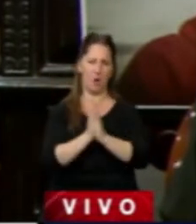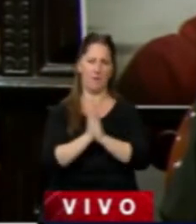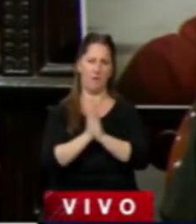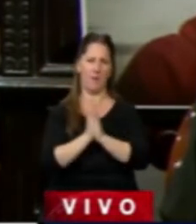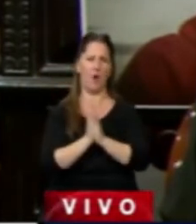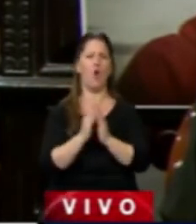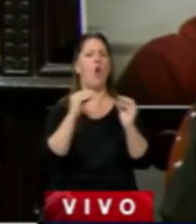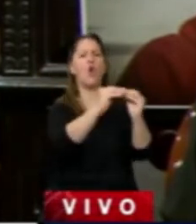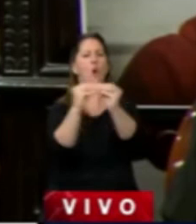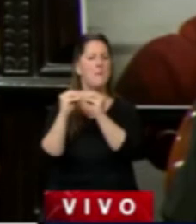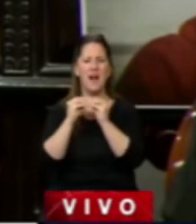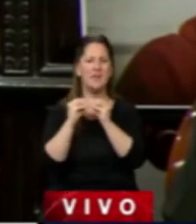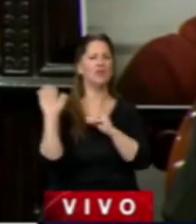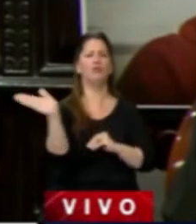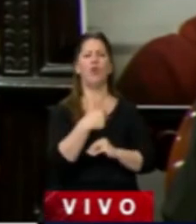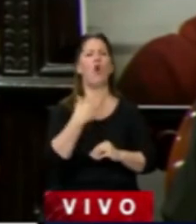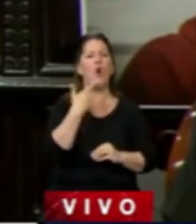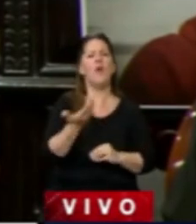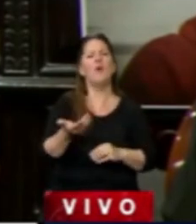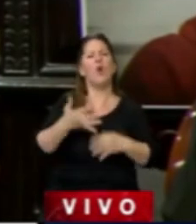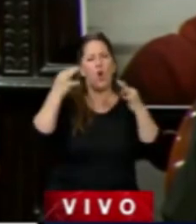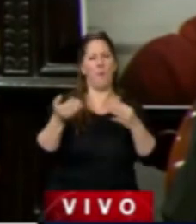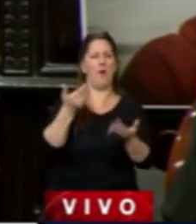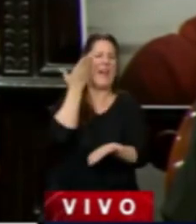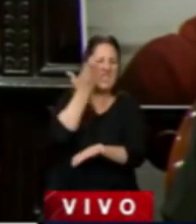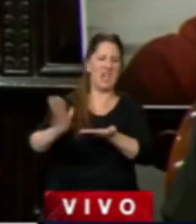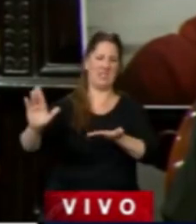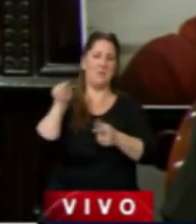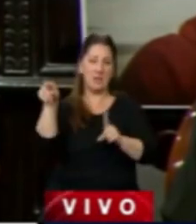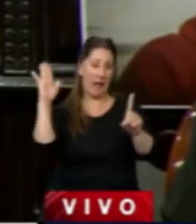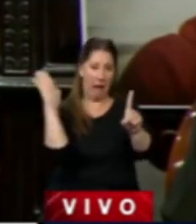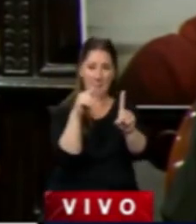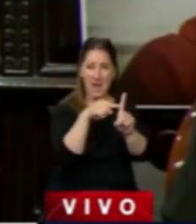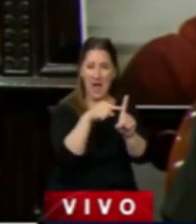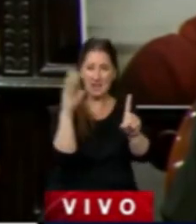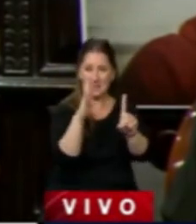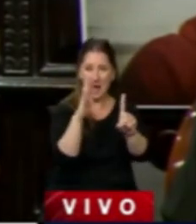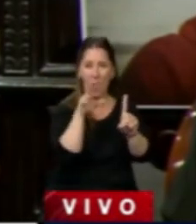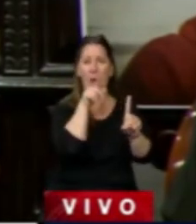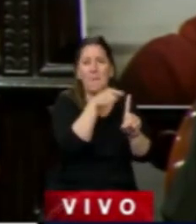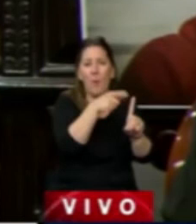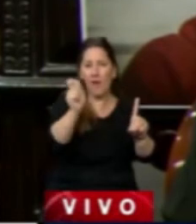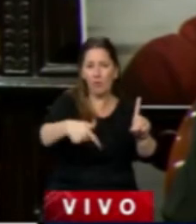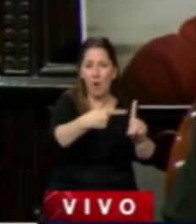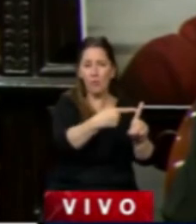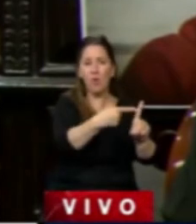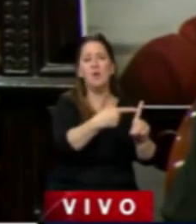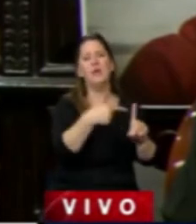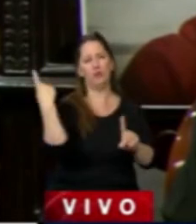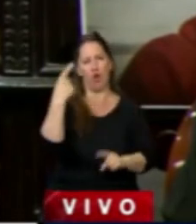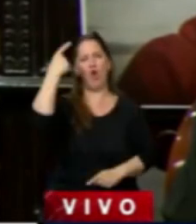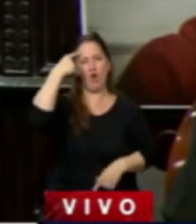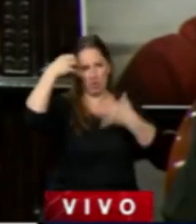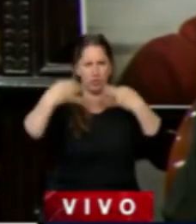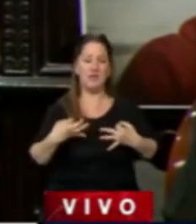a todos los colegas, hagamos hoy un repudio generalizado a esta amenaza que el senador juez hizo a una ciudadana y tomemos